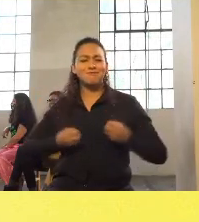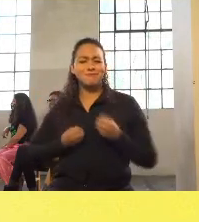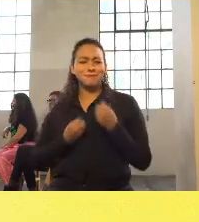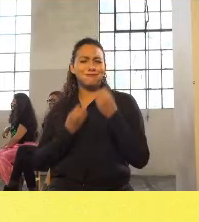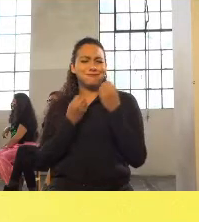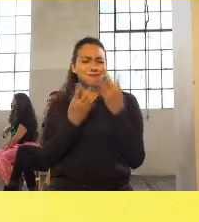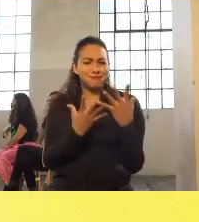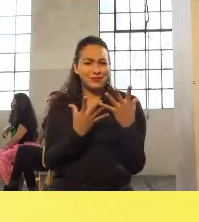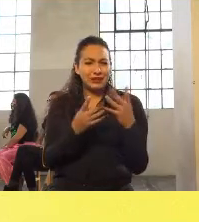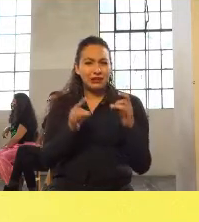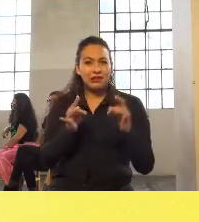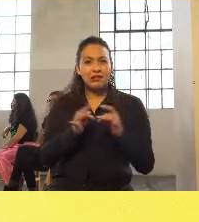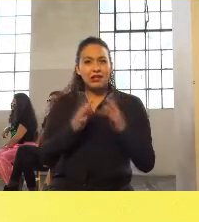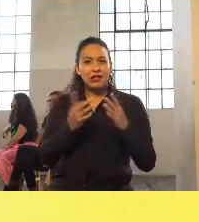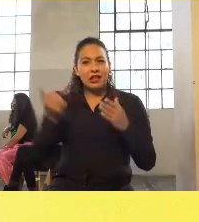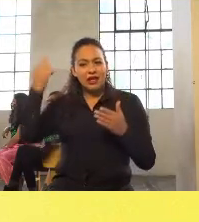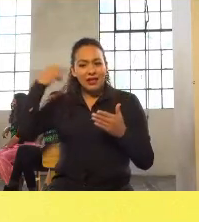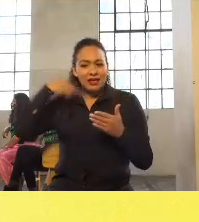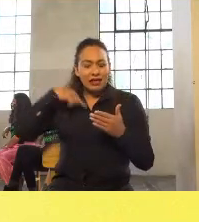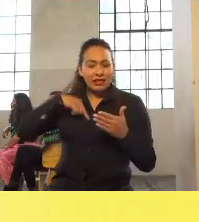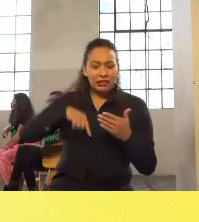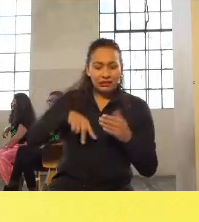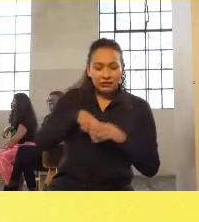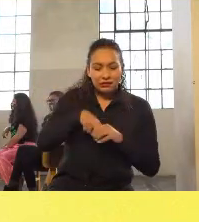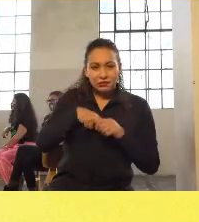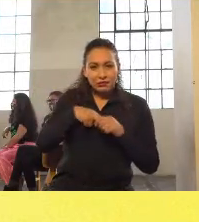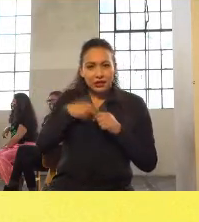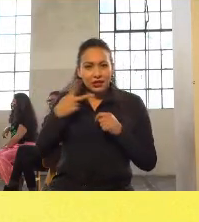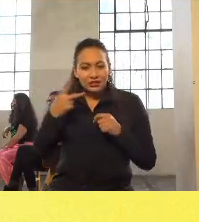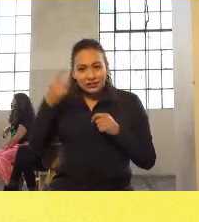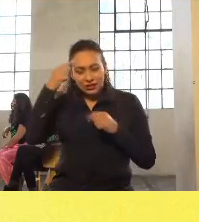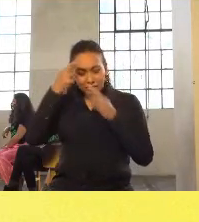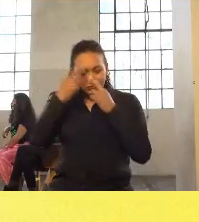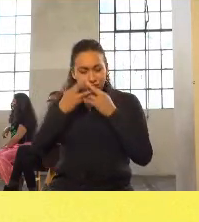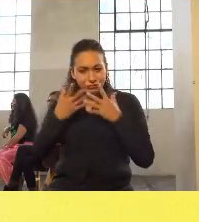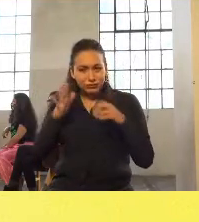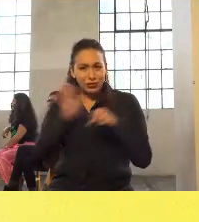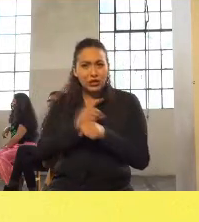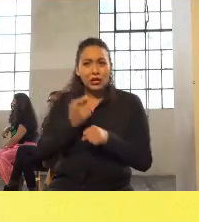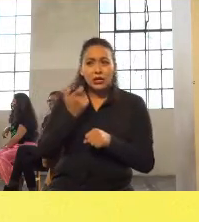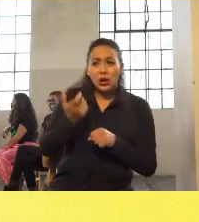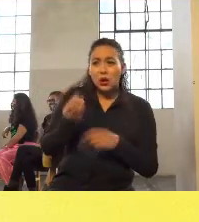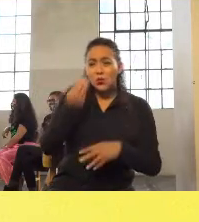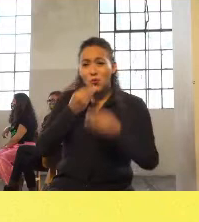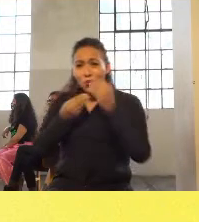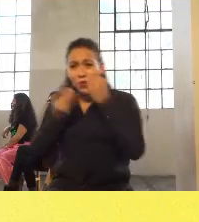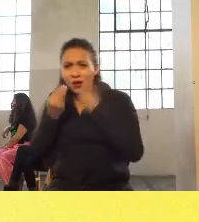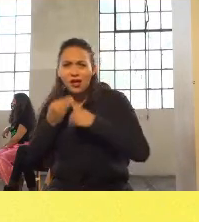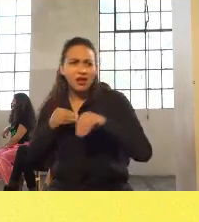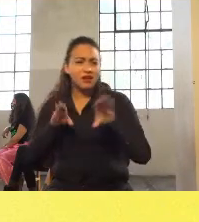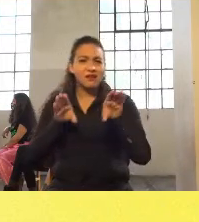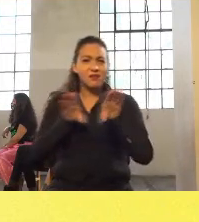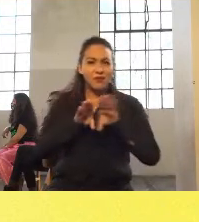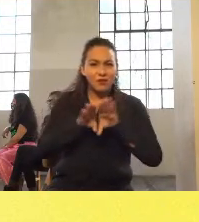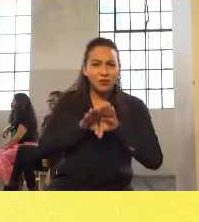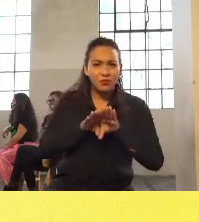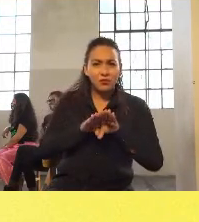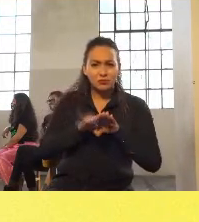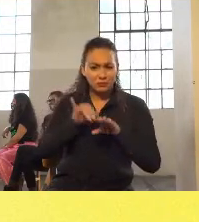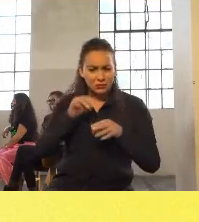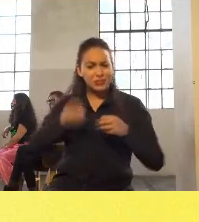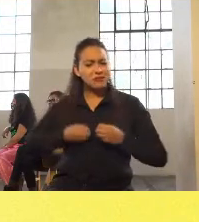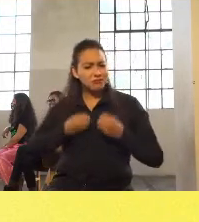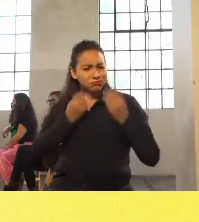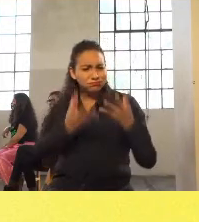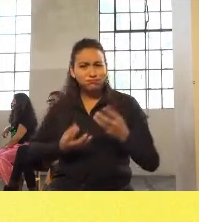pagas la renta en esta pinche ciudad en la que es carísimo vivir? Luego, ¿cómo te cuidas, ¿no? ¿Cómo cuidas tu bienestar? Y creo que eso es